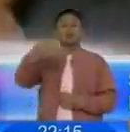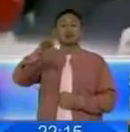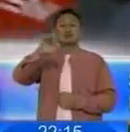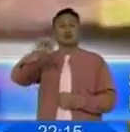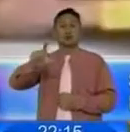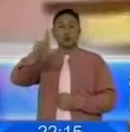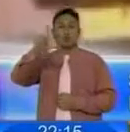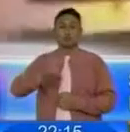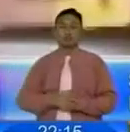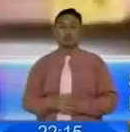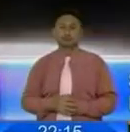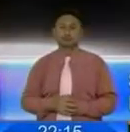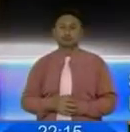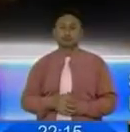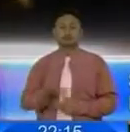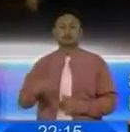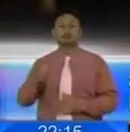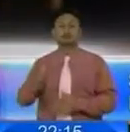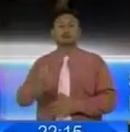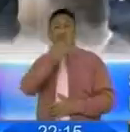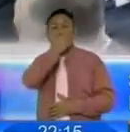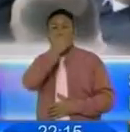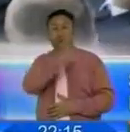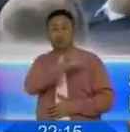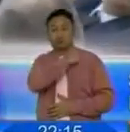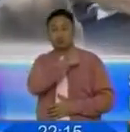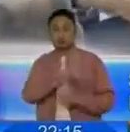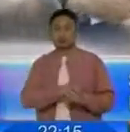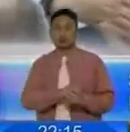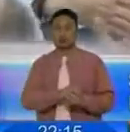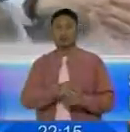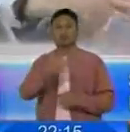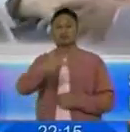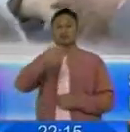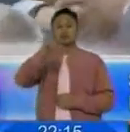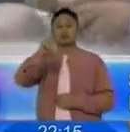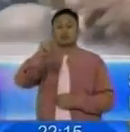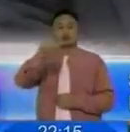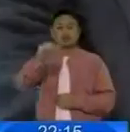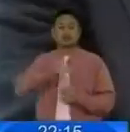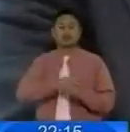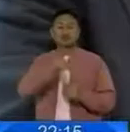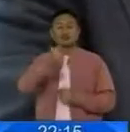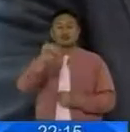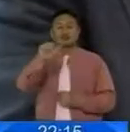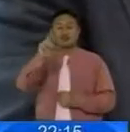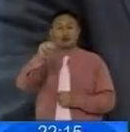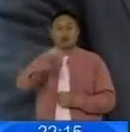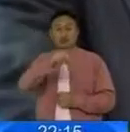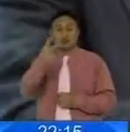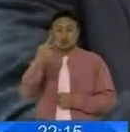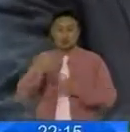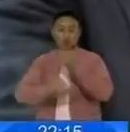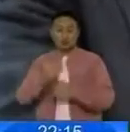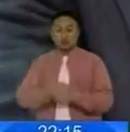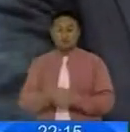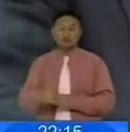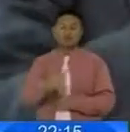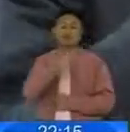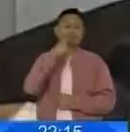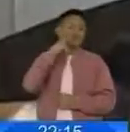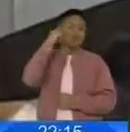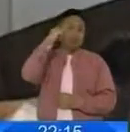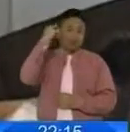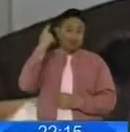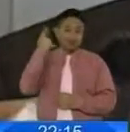de 2018. Por el secuestro del activista político se sentenció a Raúl Chicaiza y Diana Falcón, mientras que se llamó a juicio a Rafael Correa y al